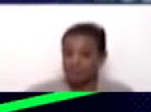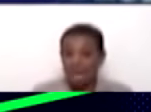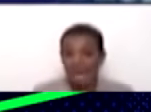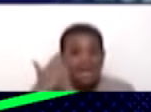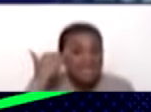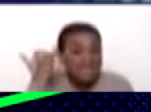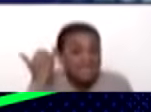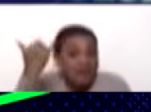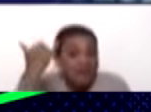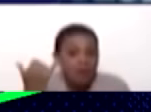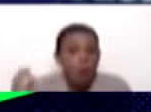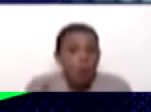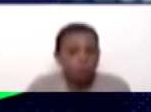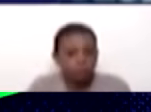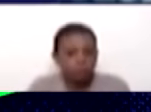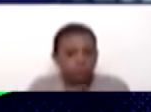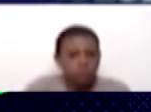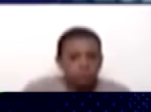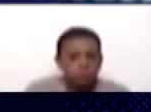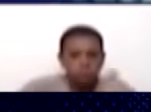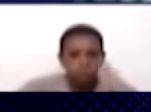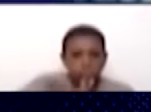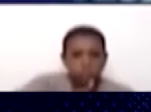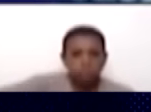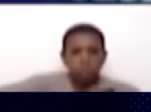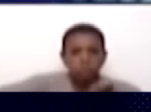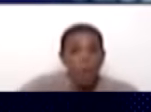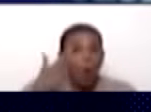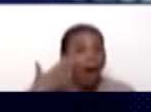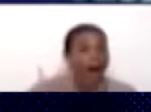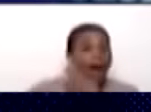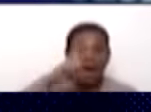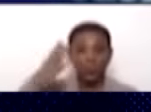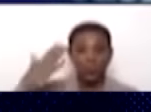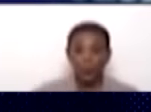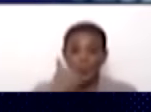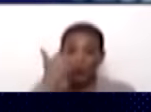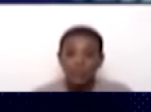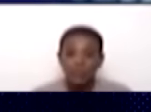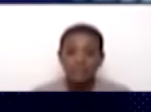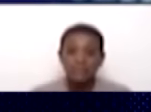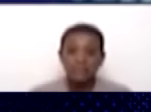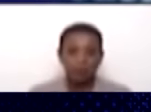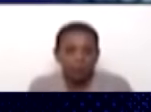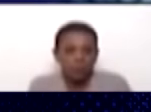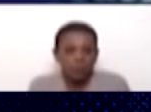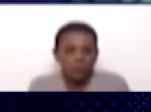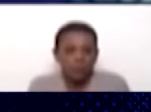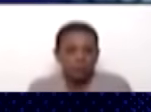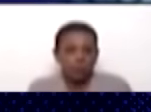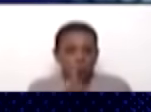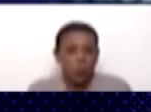pretende instaurar en el continente lo que fue el proyecto ultra